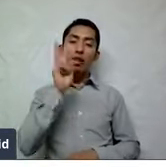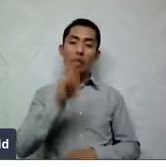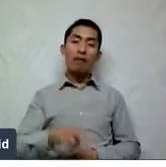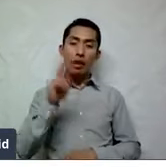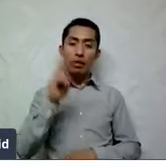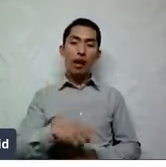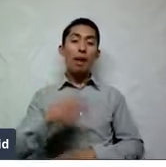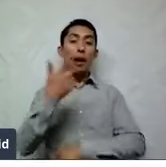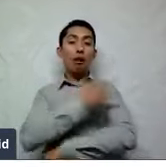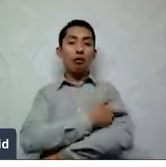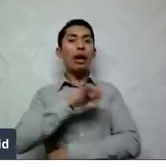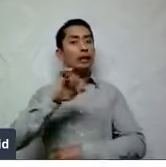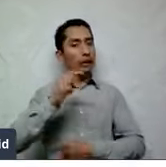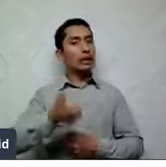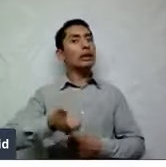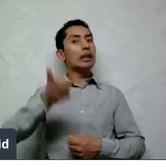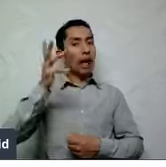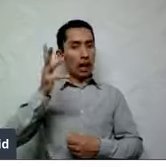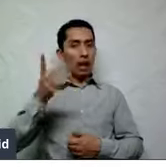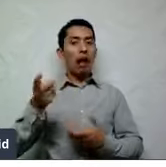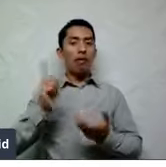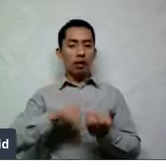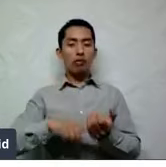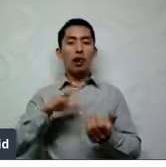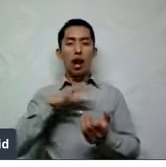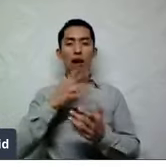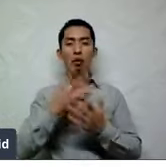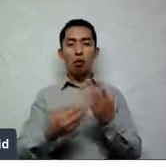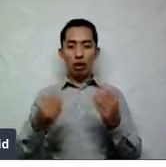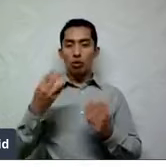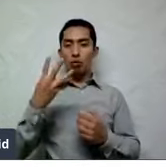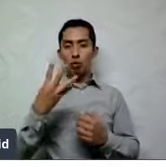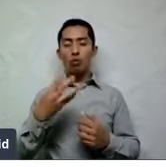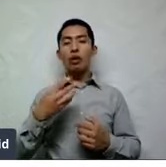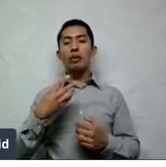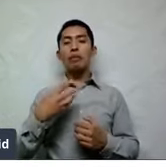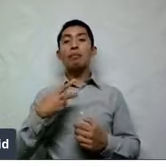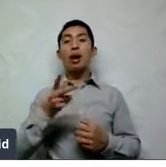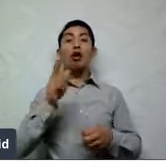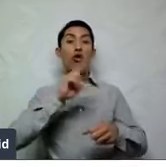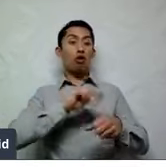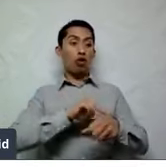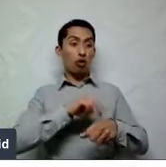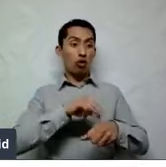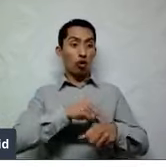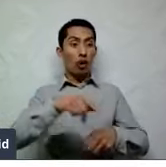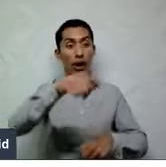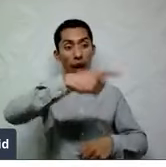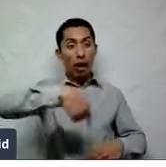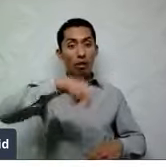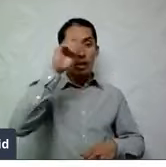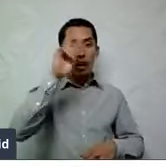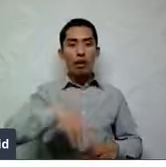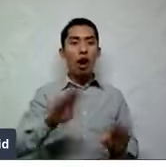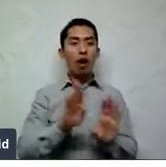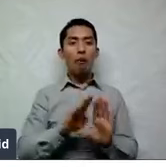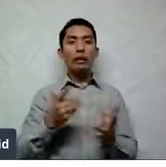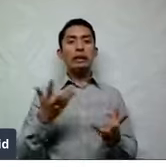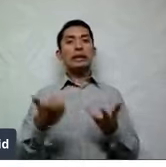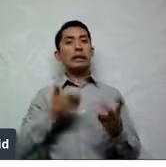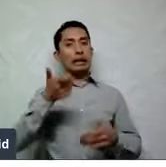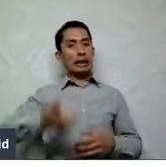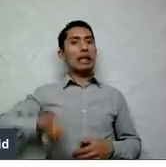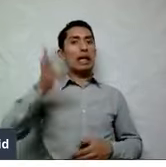vacuna costosa que a nivel de sector salud sí implica una erogación altísima de